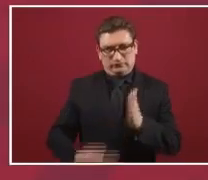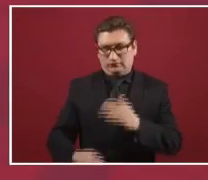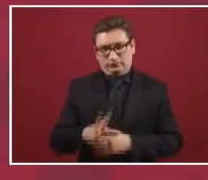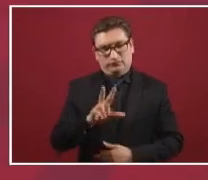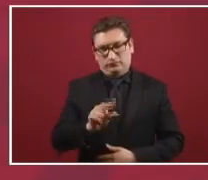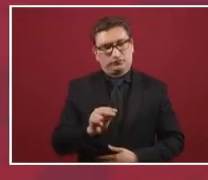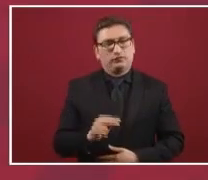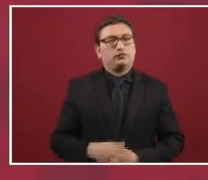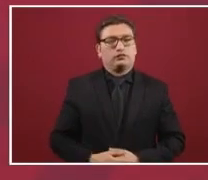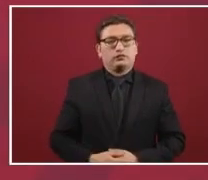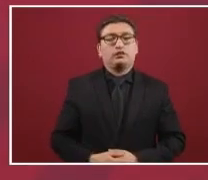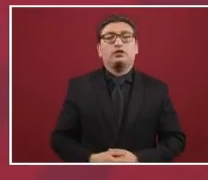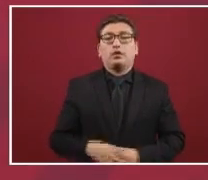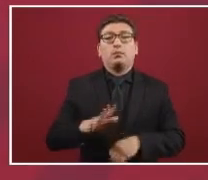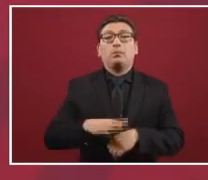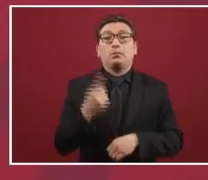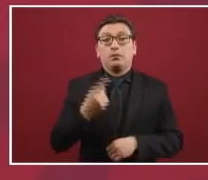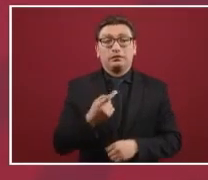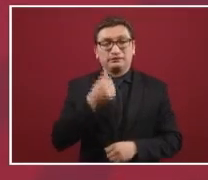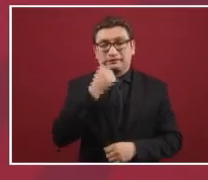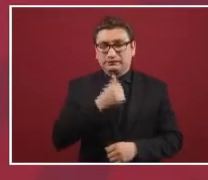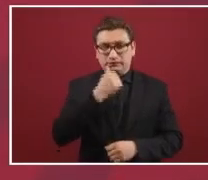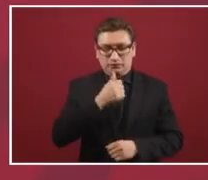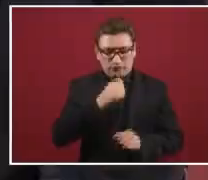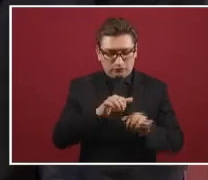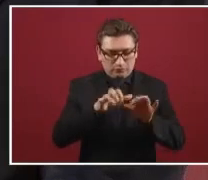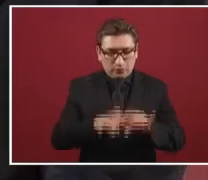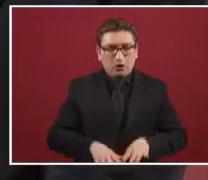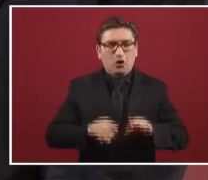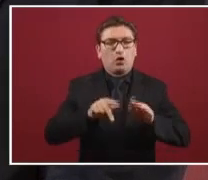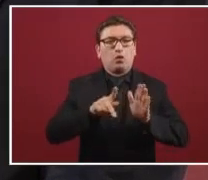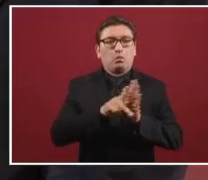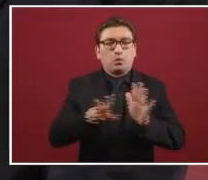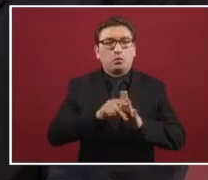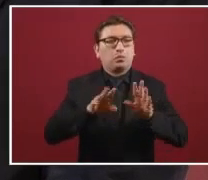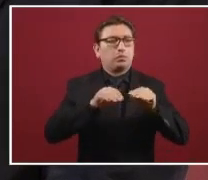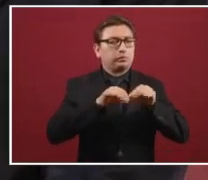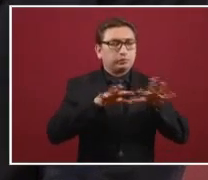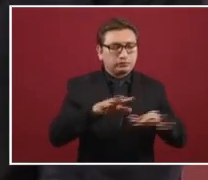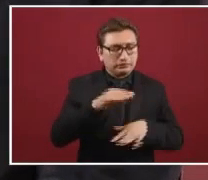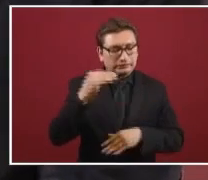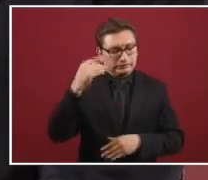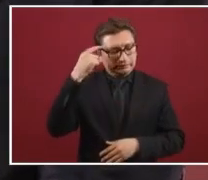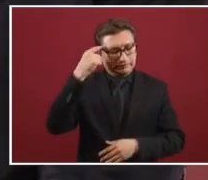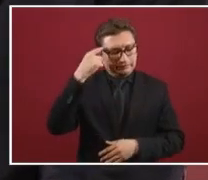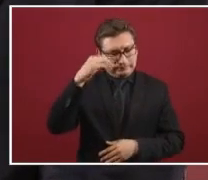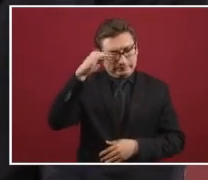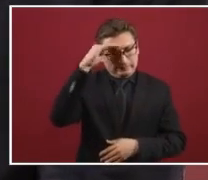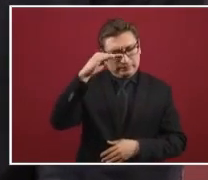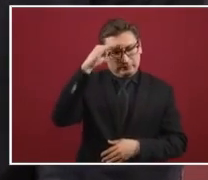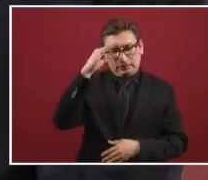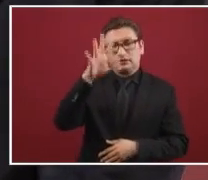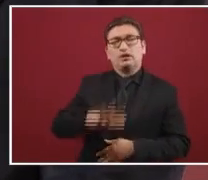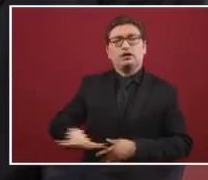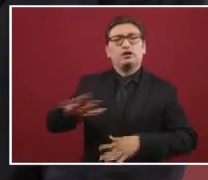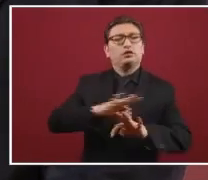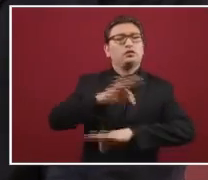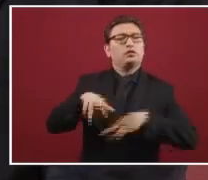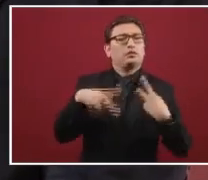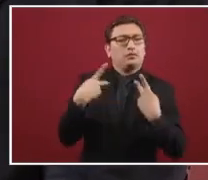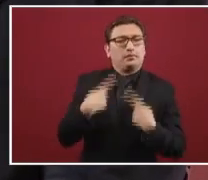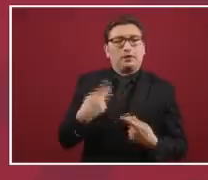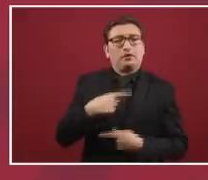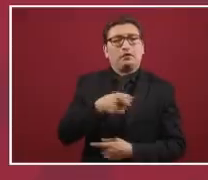sigue escribiendo pensando de que el pueblo